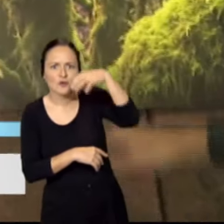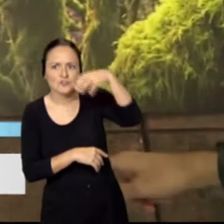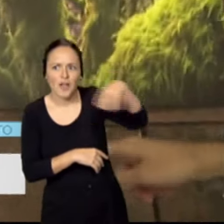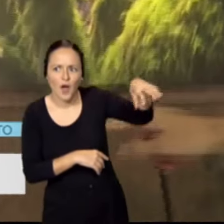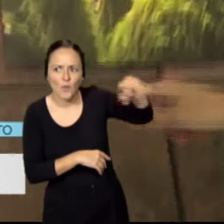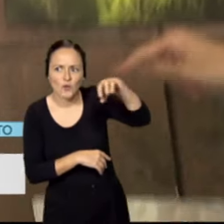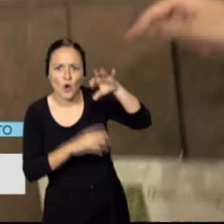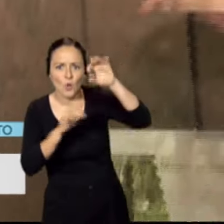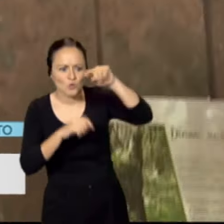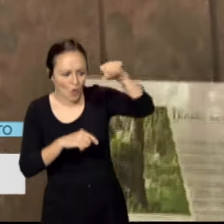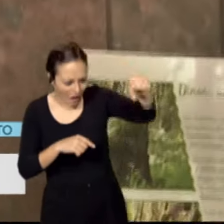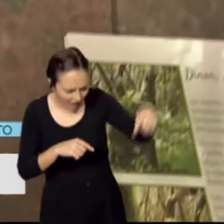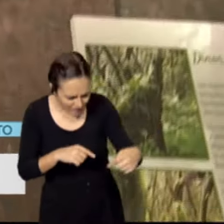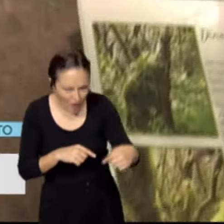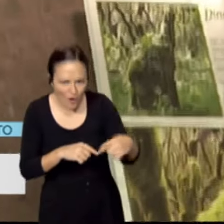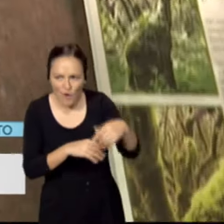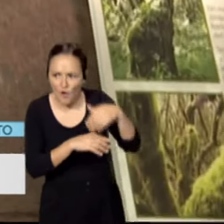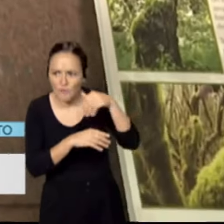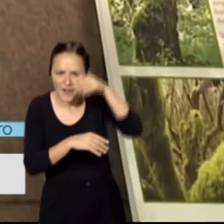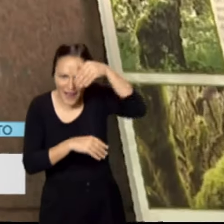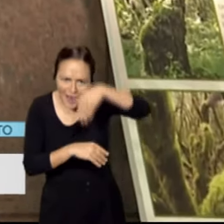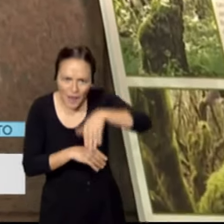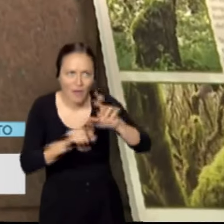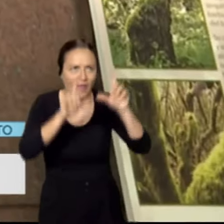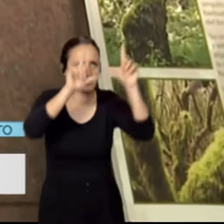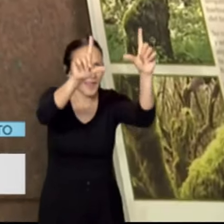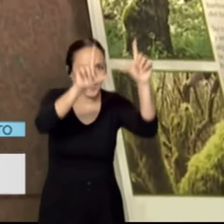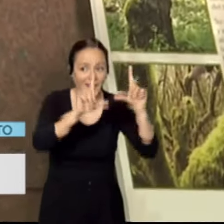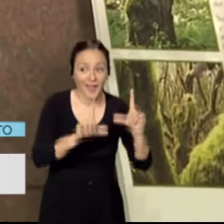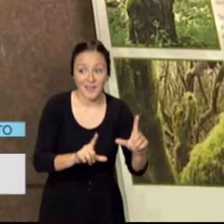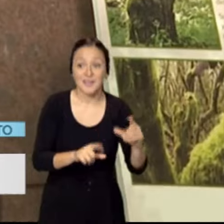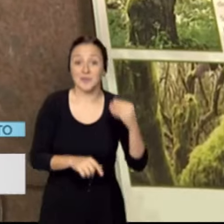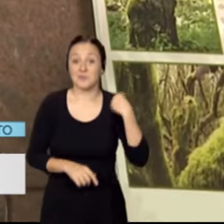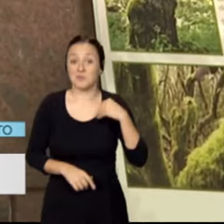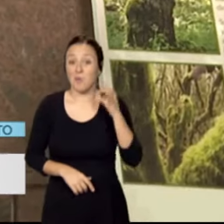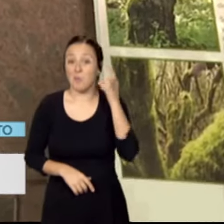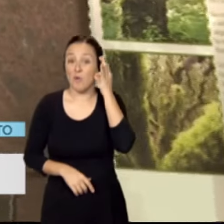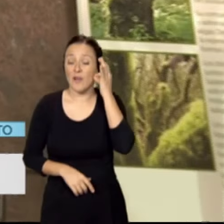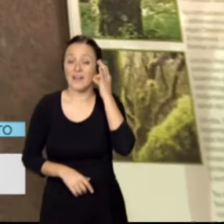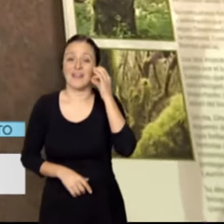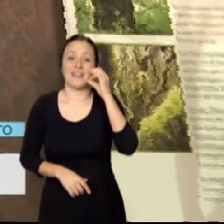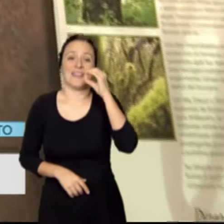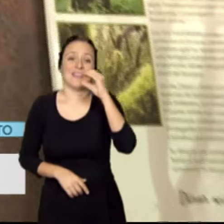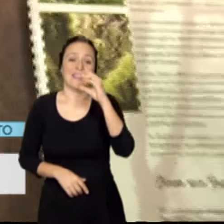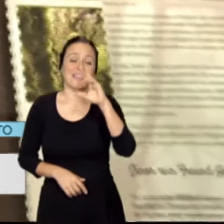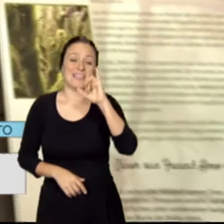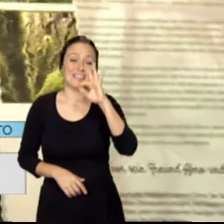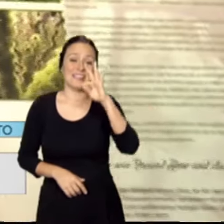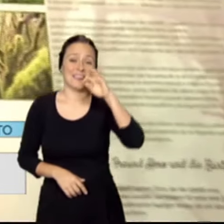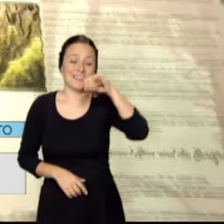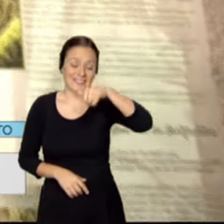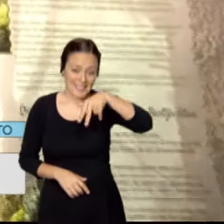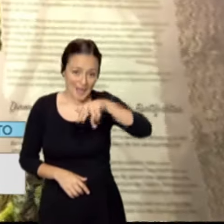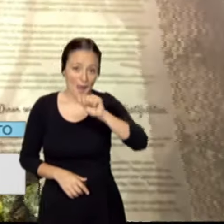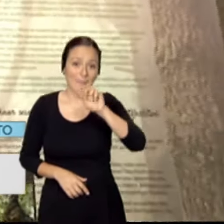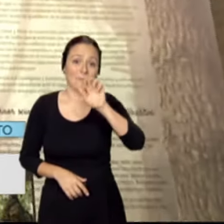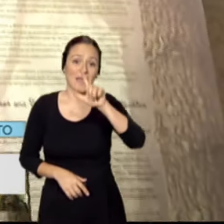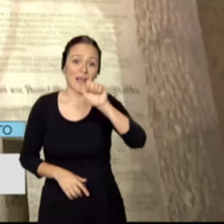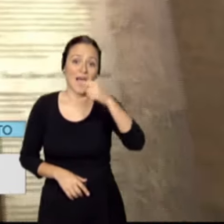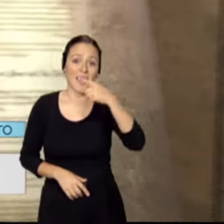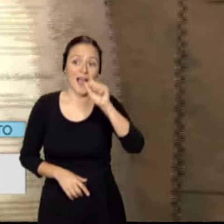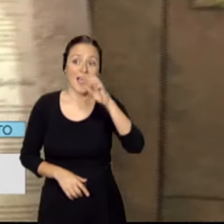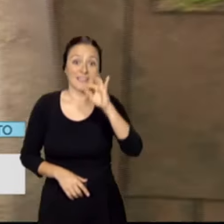debajo un elefante están hechas por la fotógrafa Ana Cristina pelagati y hoy está con nosotros su marido y también